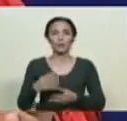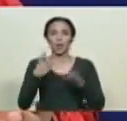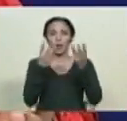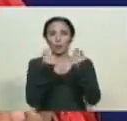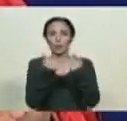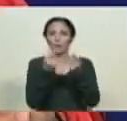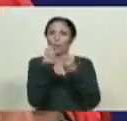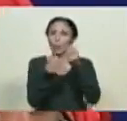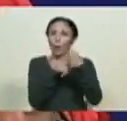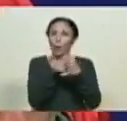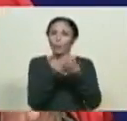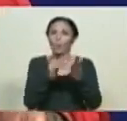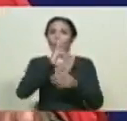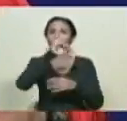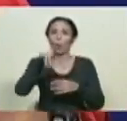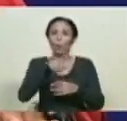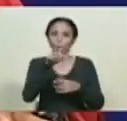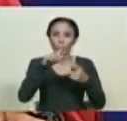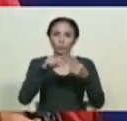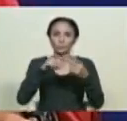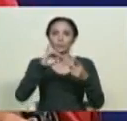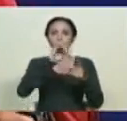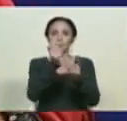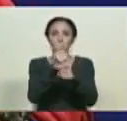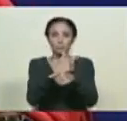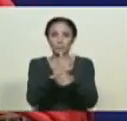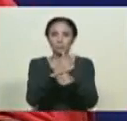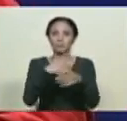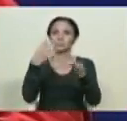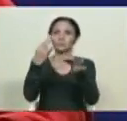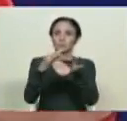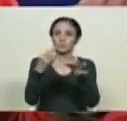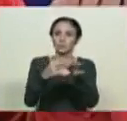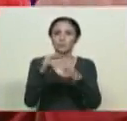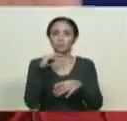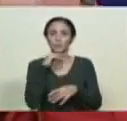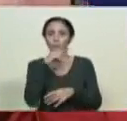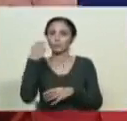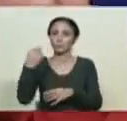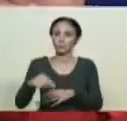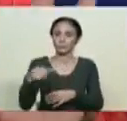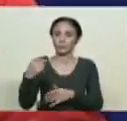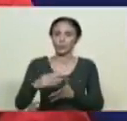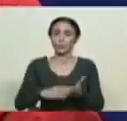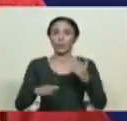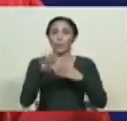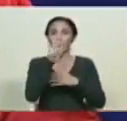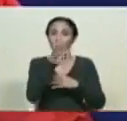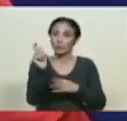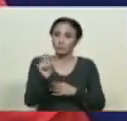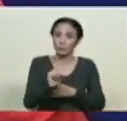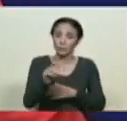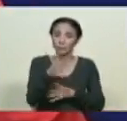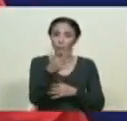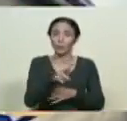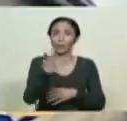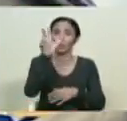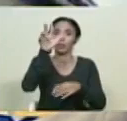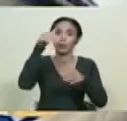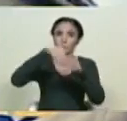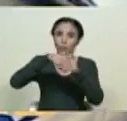julio, agosto, septiembre, octubre, noviembre, en menos de 4 meses, 3 elecciones.